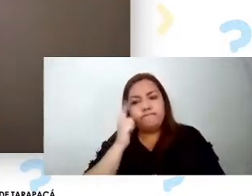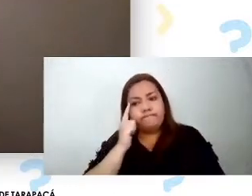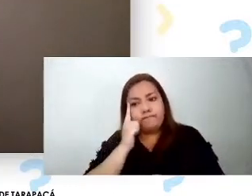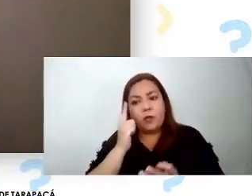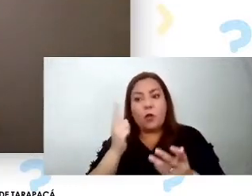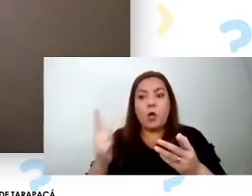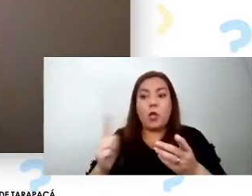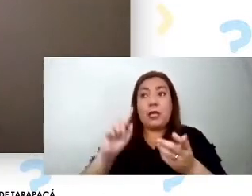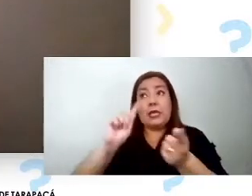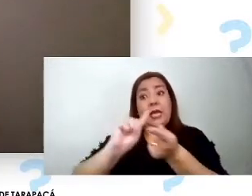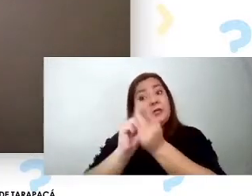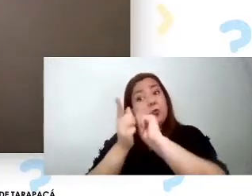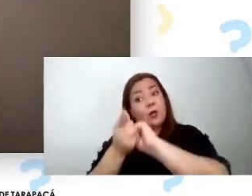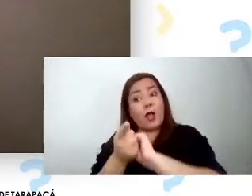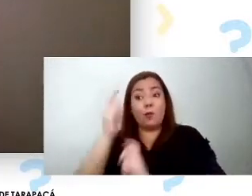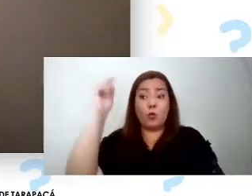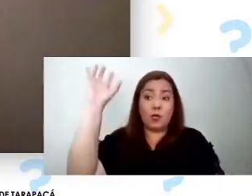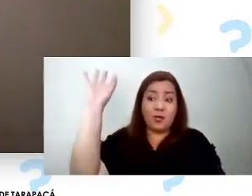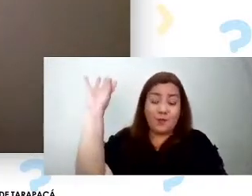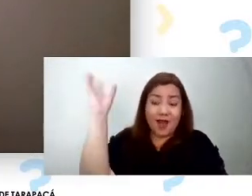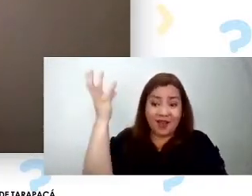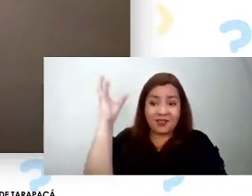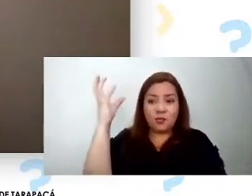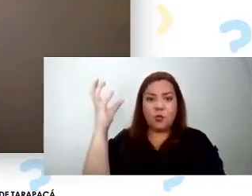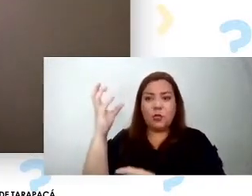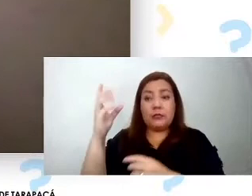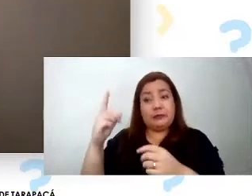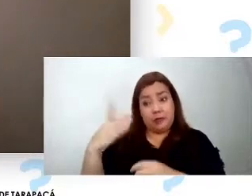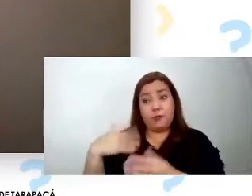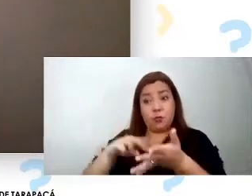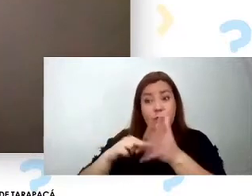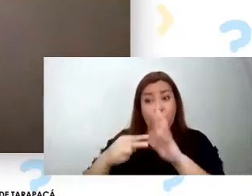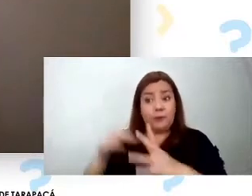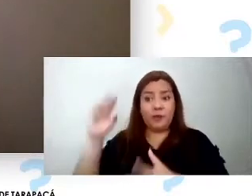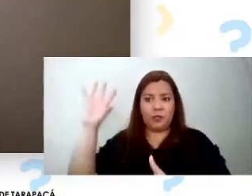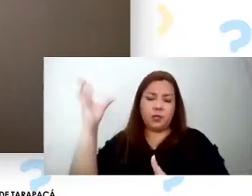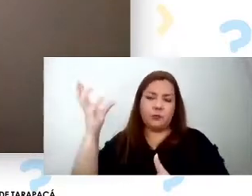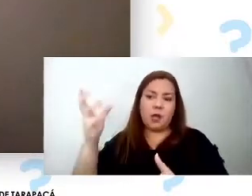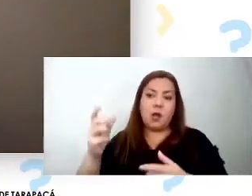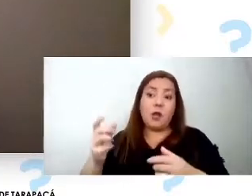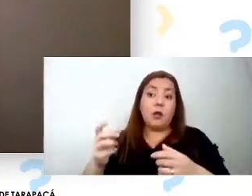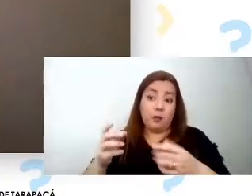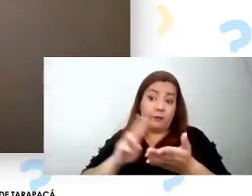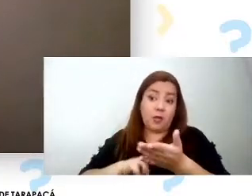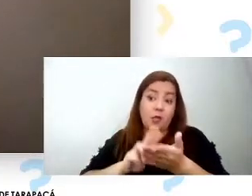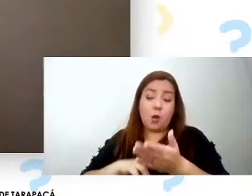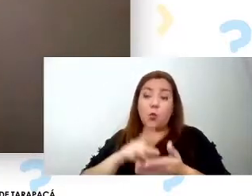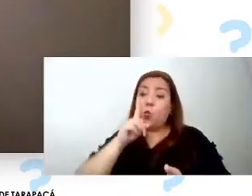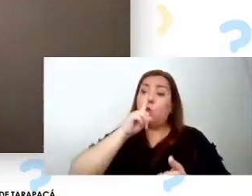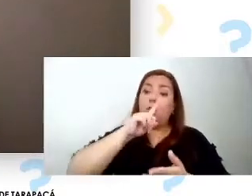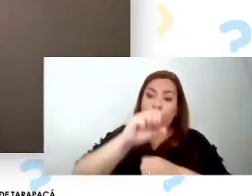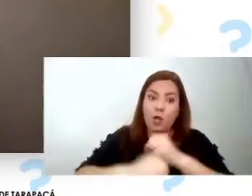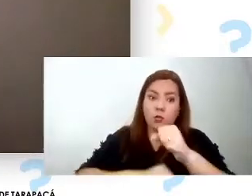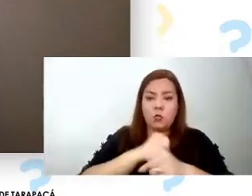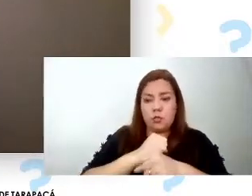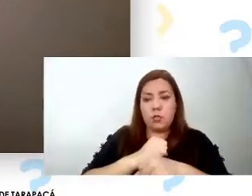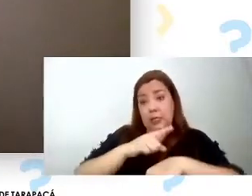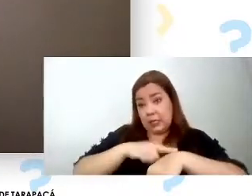de cambio climático o de crisis climática, efectivamente los últimos años, sobre todo el último